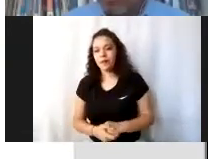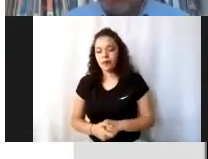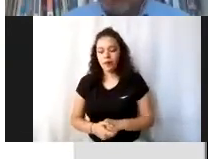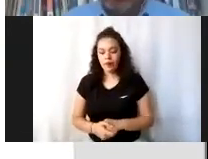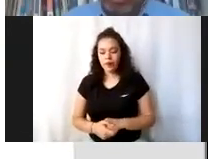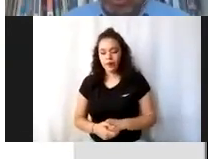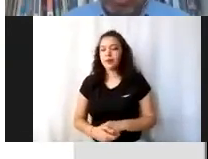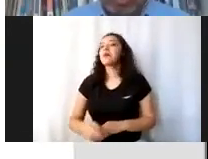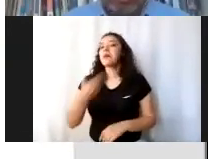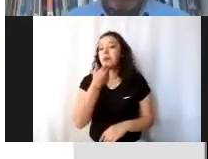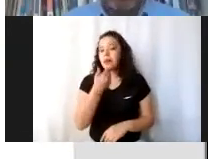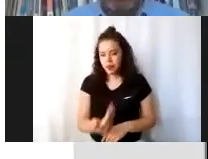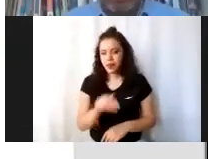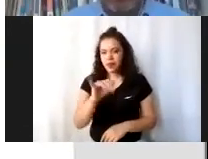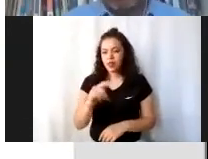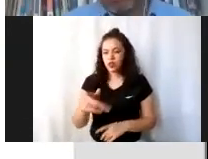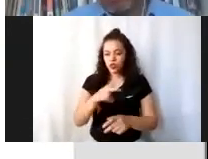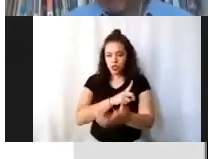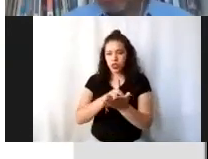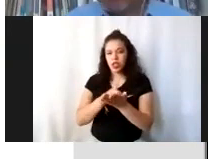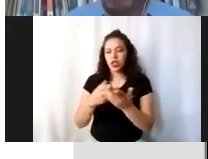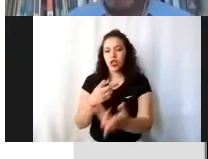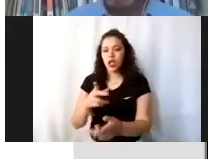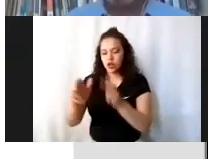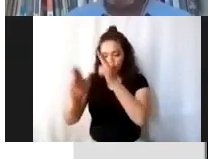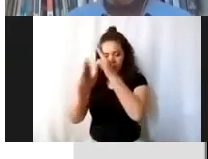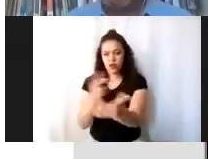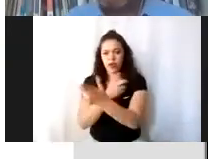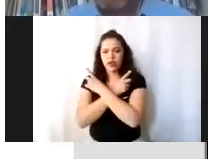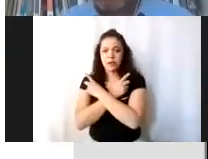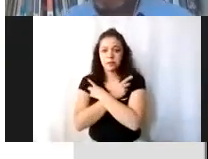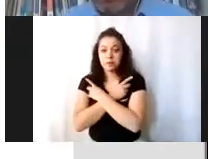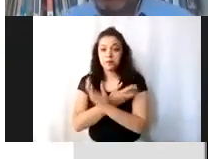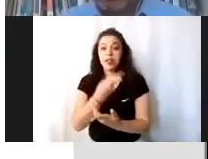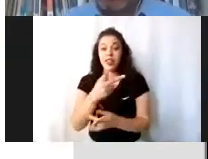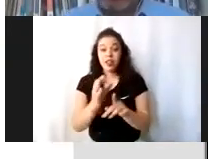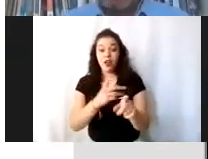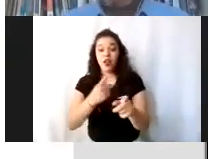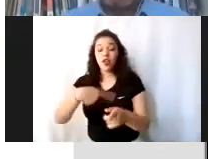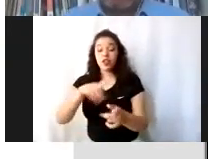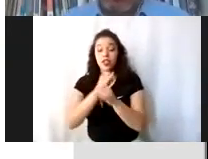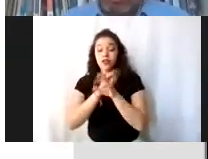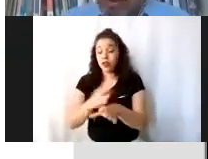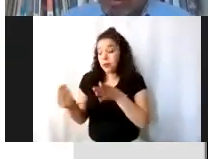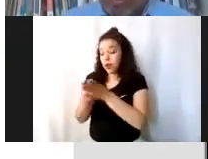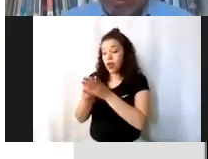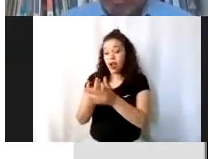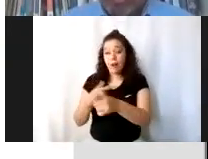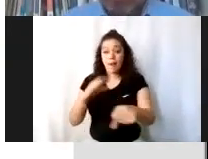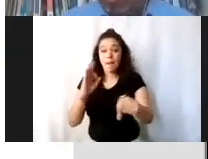Así es. Su derecho al honor, a la dignidad, y evidentemente eso pasa por proteger los datos personales de la